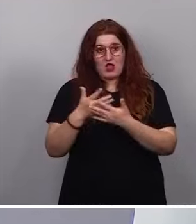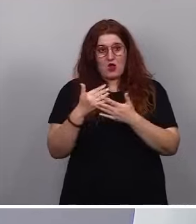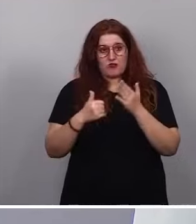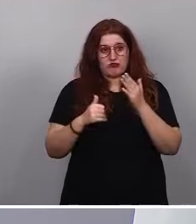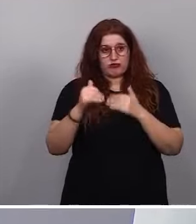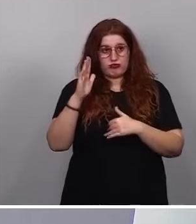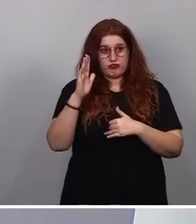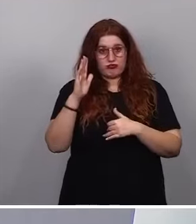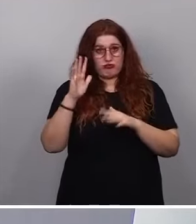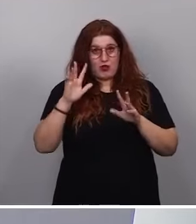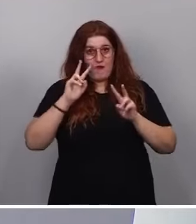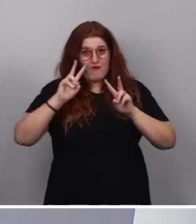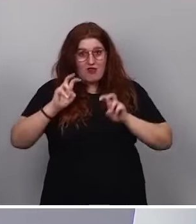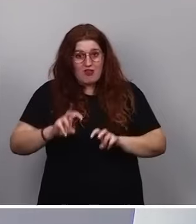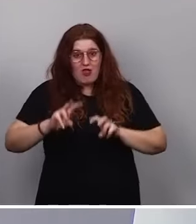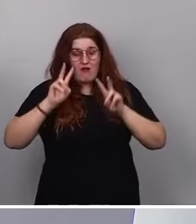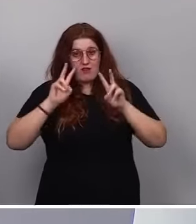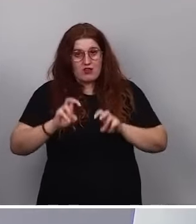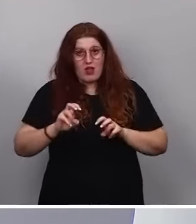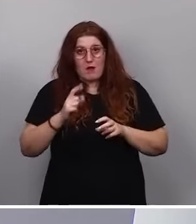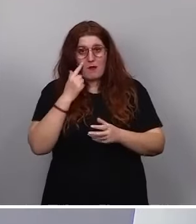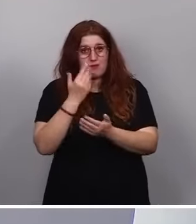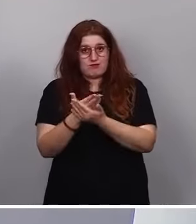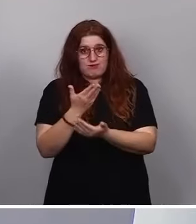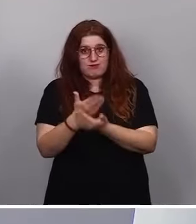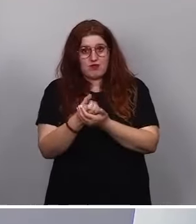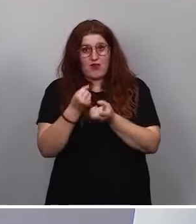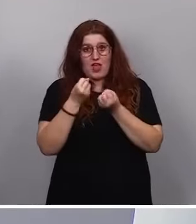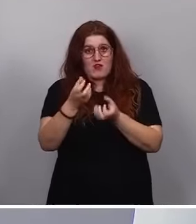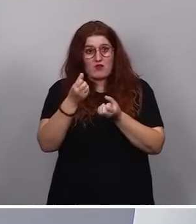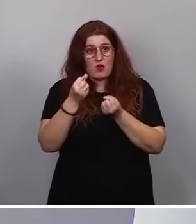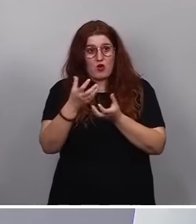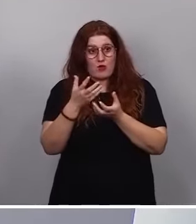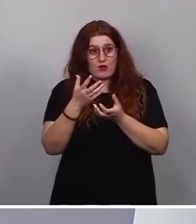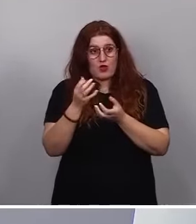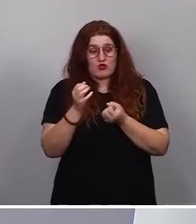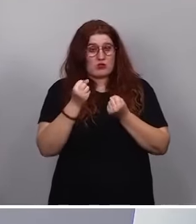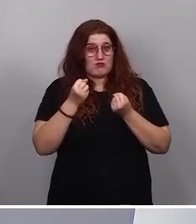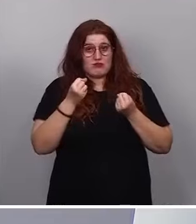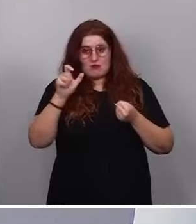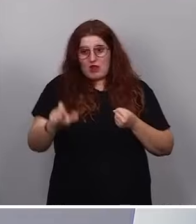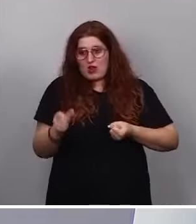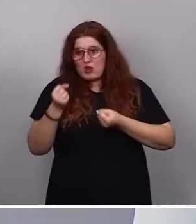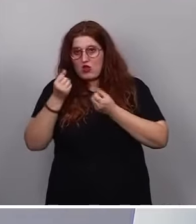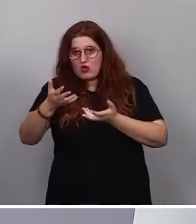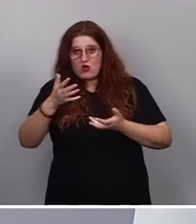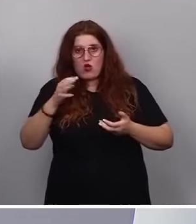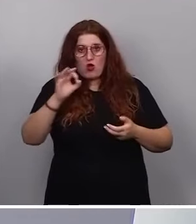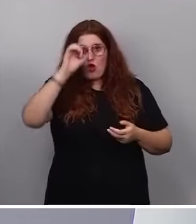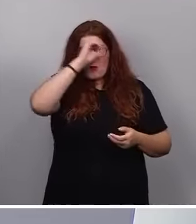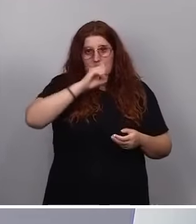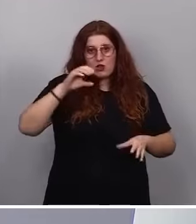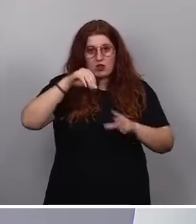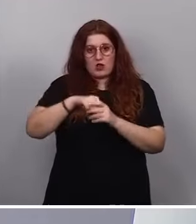pues por más que se investiga, se sigue acreditando que no hay ningún informe, no hay ningún testimonio, no hay ninguna opinión del